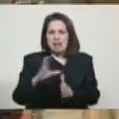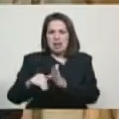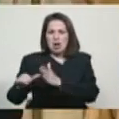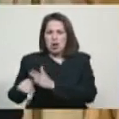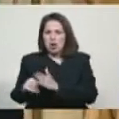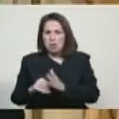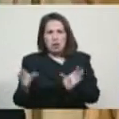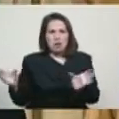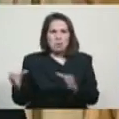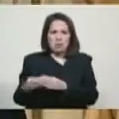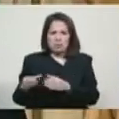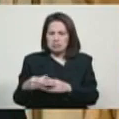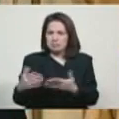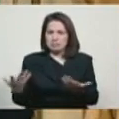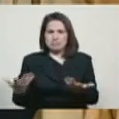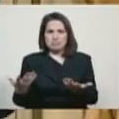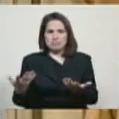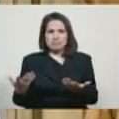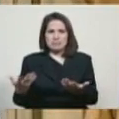alguna gente.